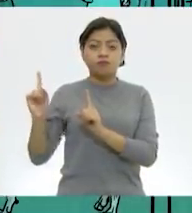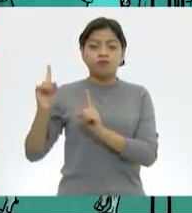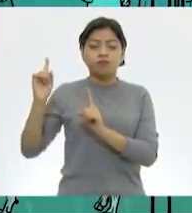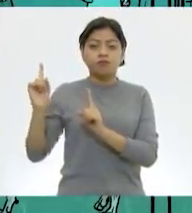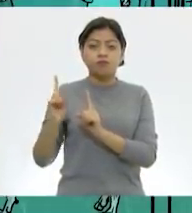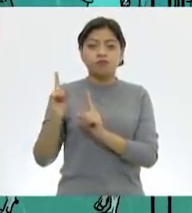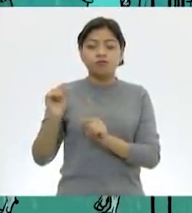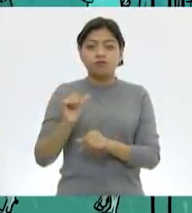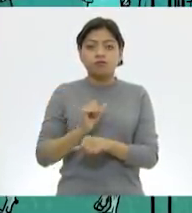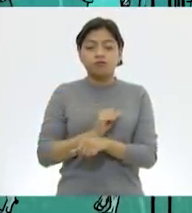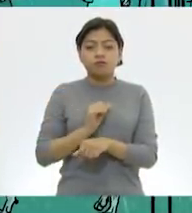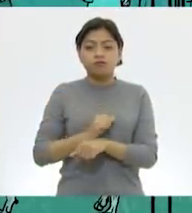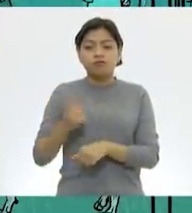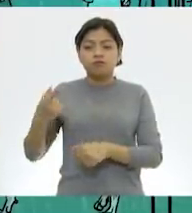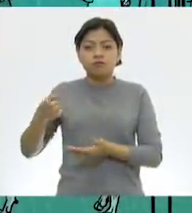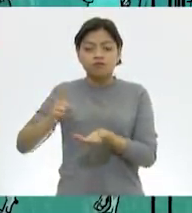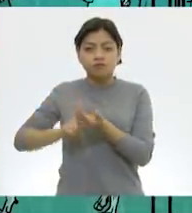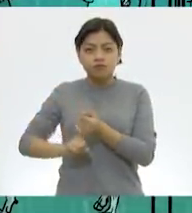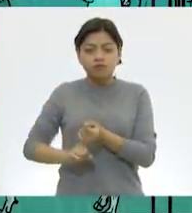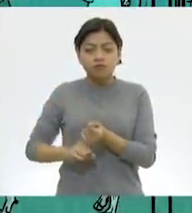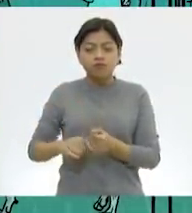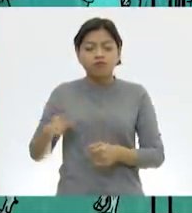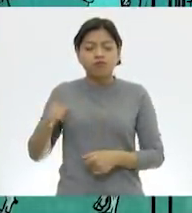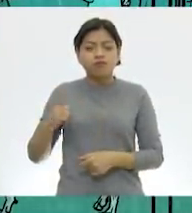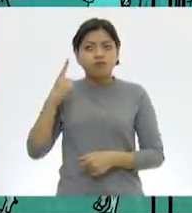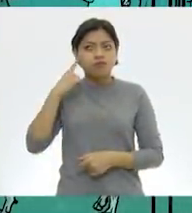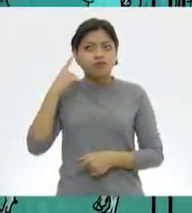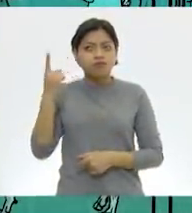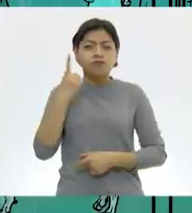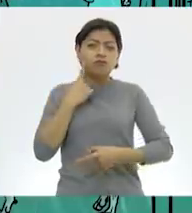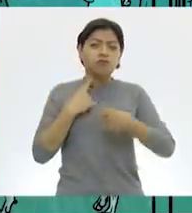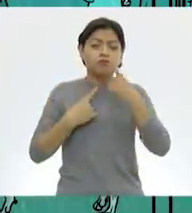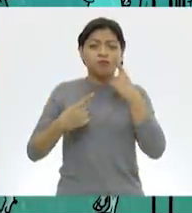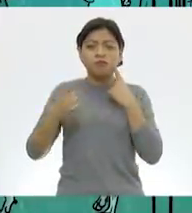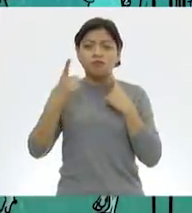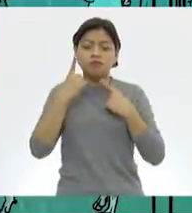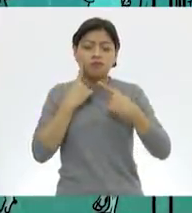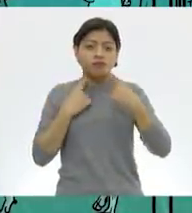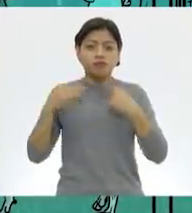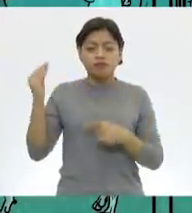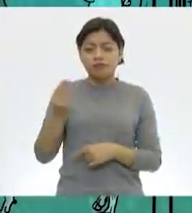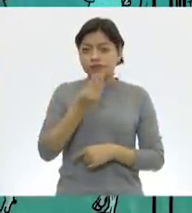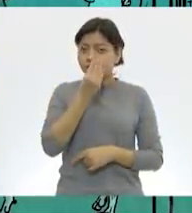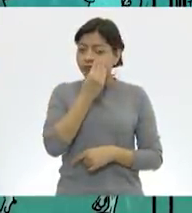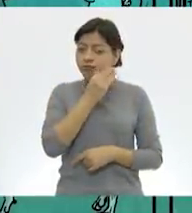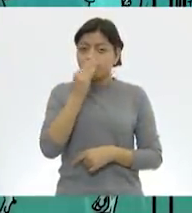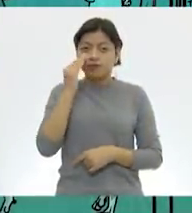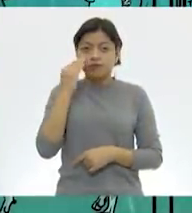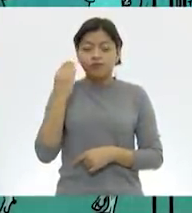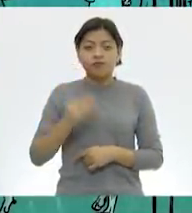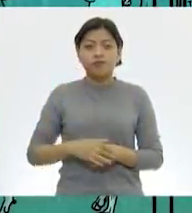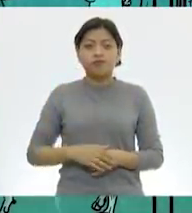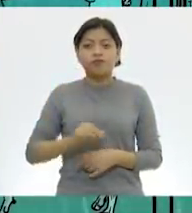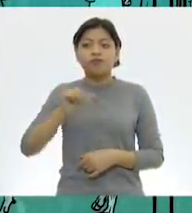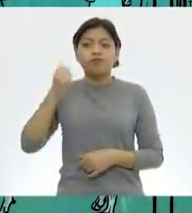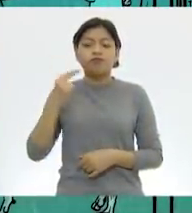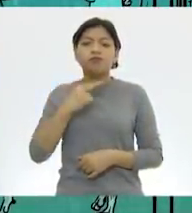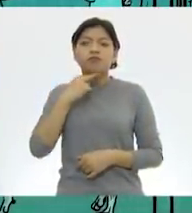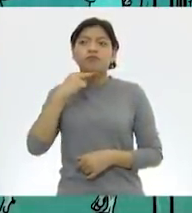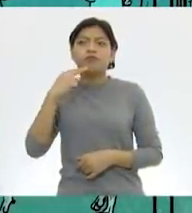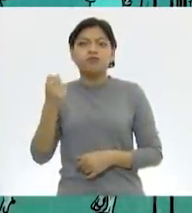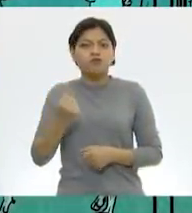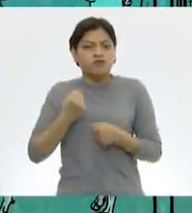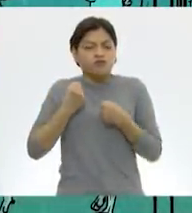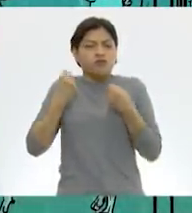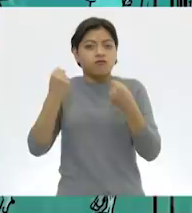vehículo sollozaba ahogadamente, llevándose con frecuencia el pañuelo a la boca. Otra más rígida y grave, con